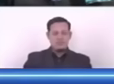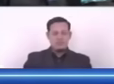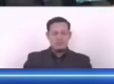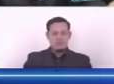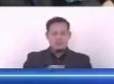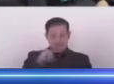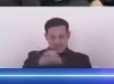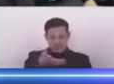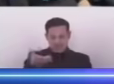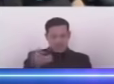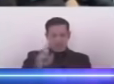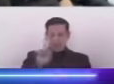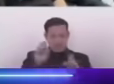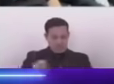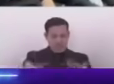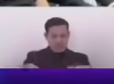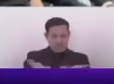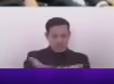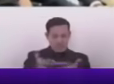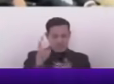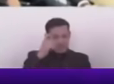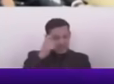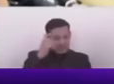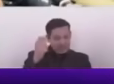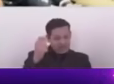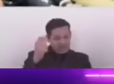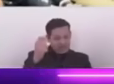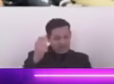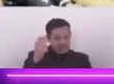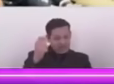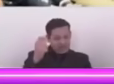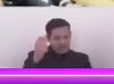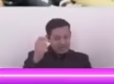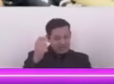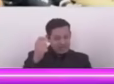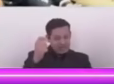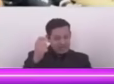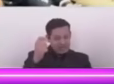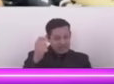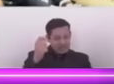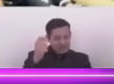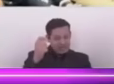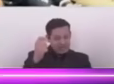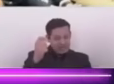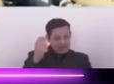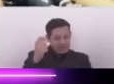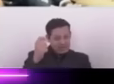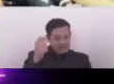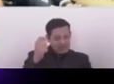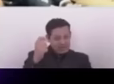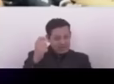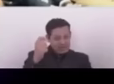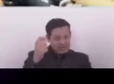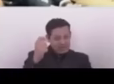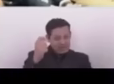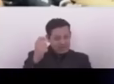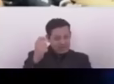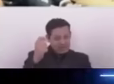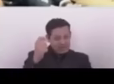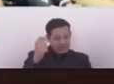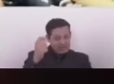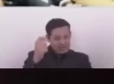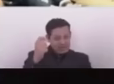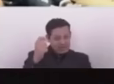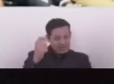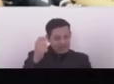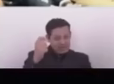son de esas cosas que no podés hacerlas con inteligencia con Bueno ahí está no sé por qué omitió decir que era con el partido gana pero